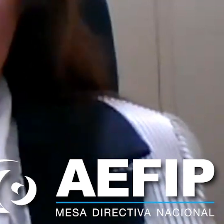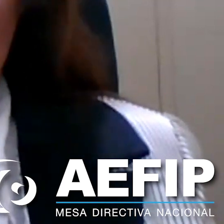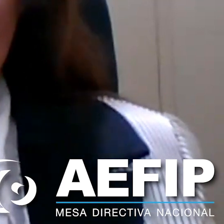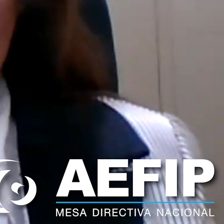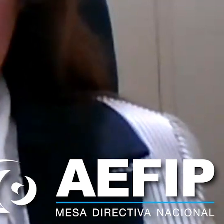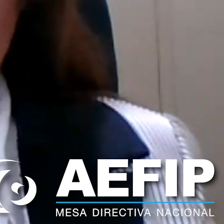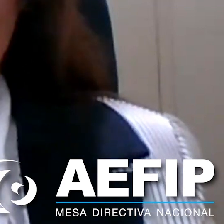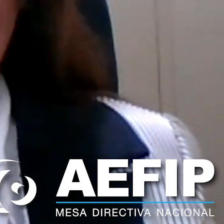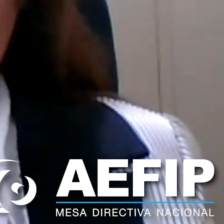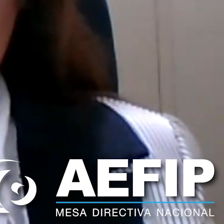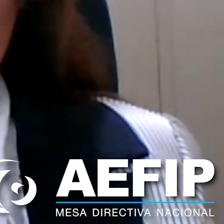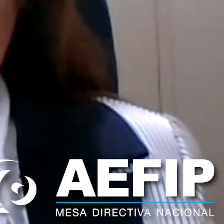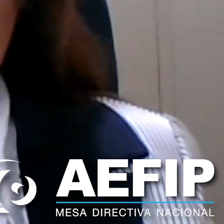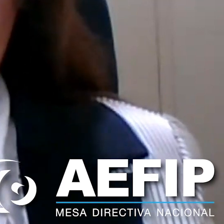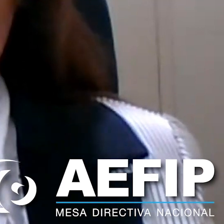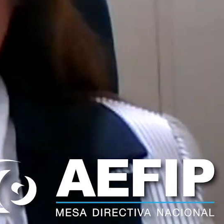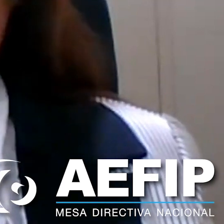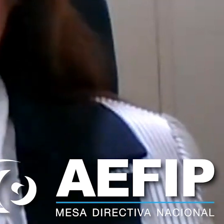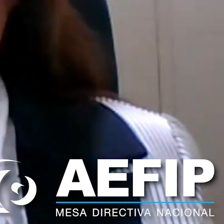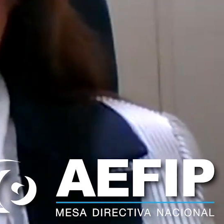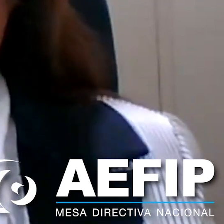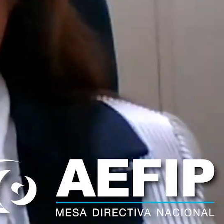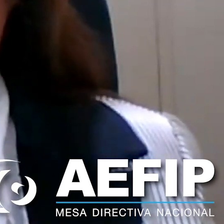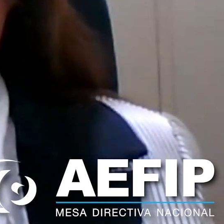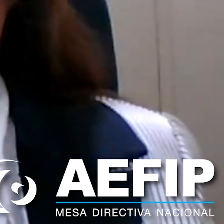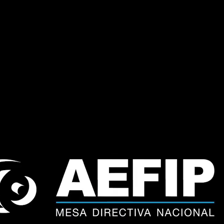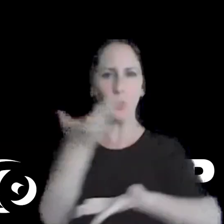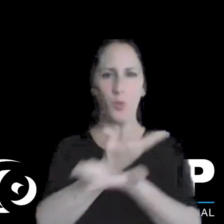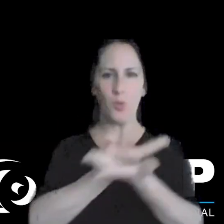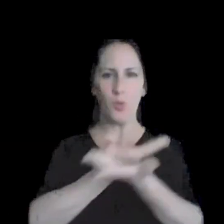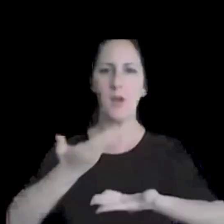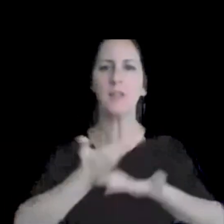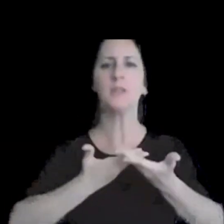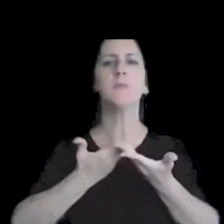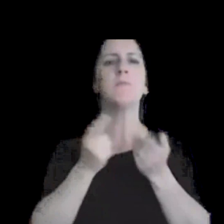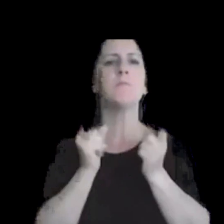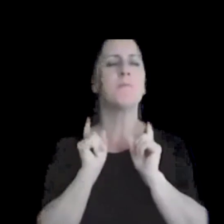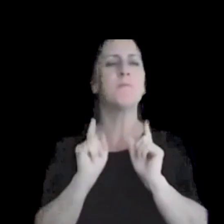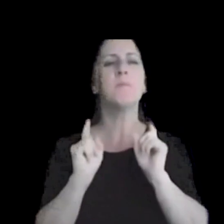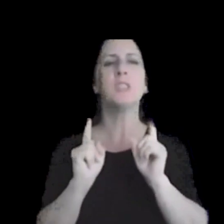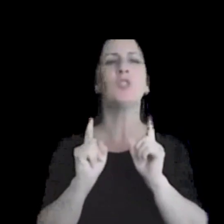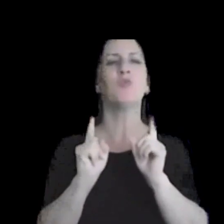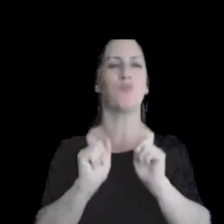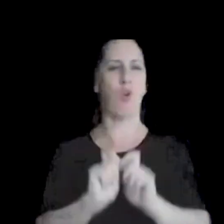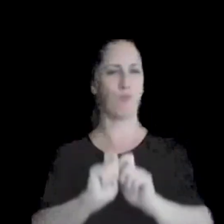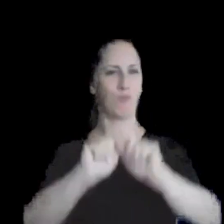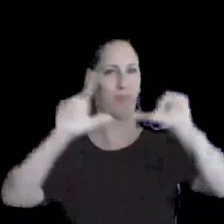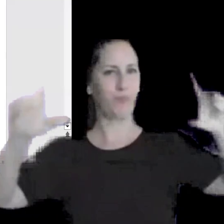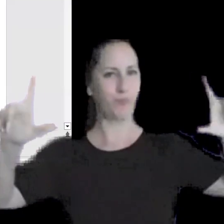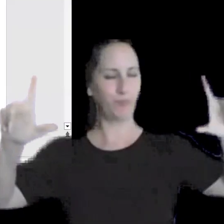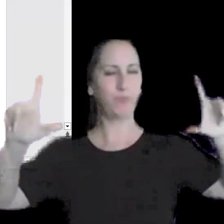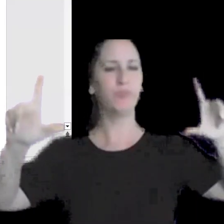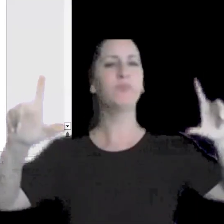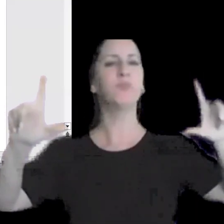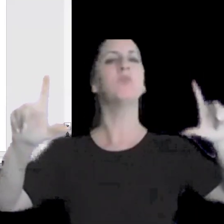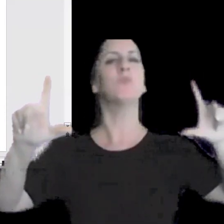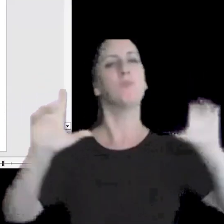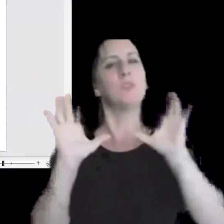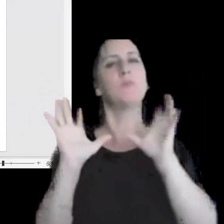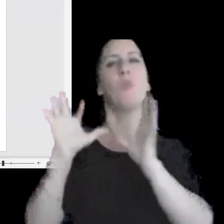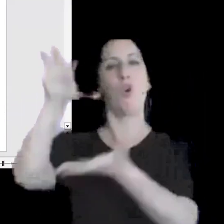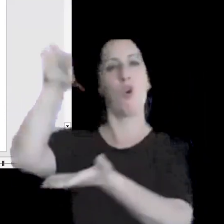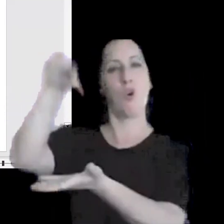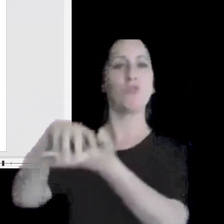yo paso ya a compartir pantalla con el material que también tienen a través de la Secretaría de